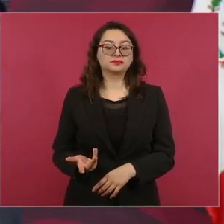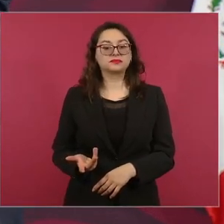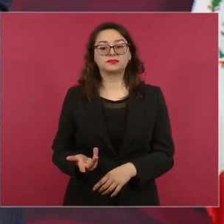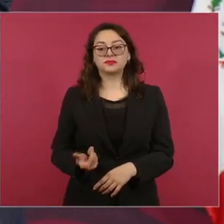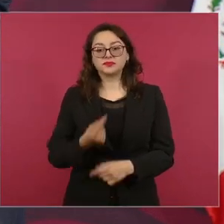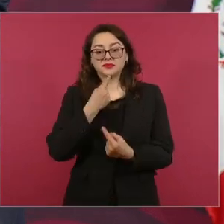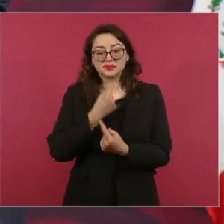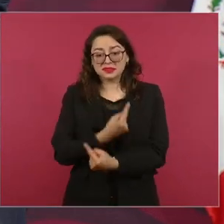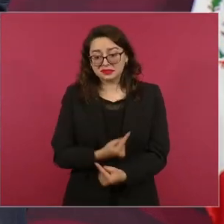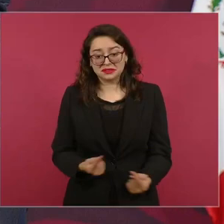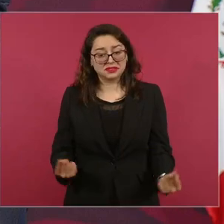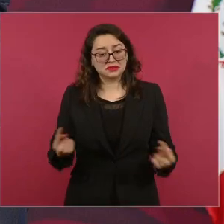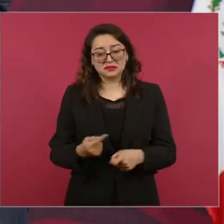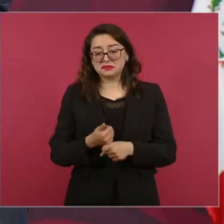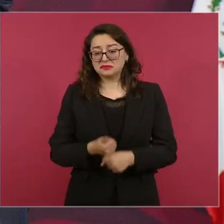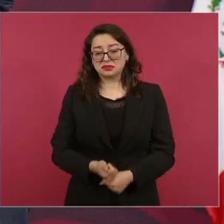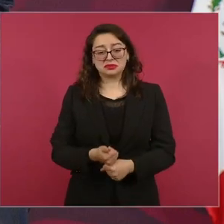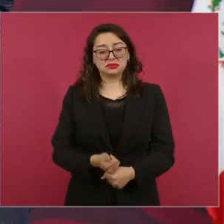Muchos niños.